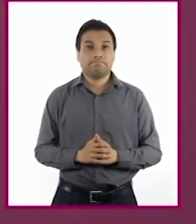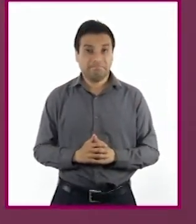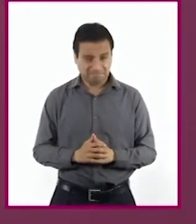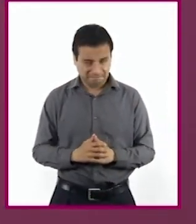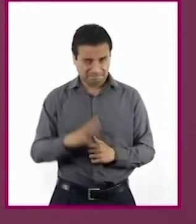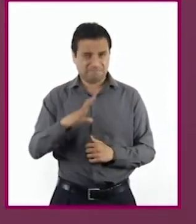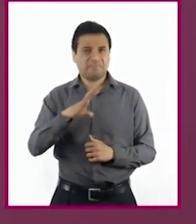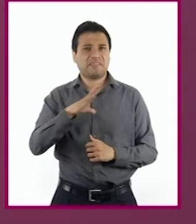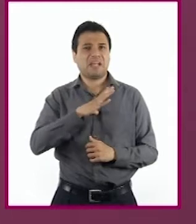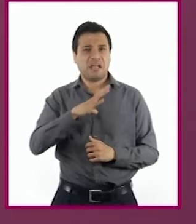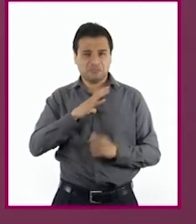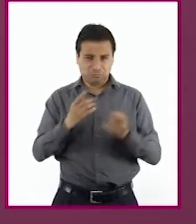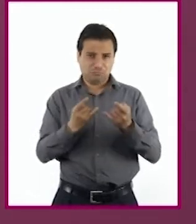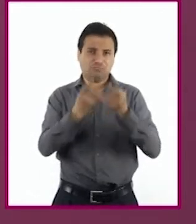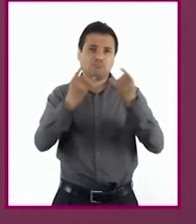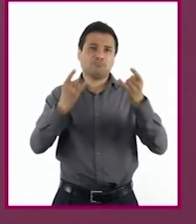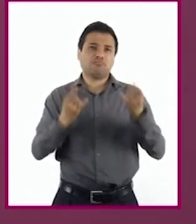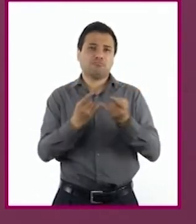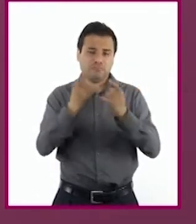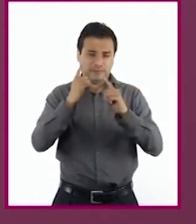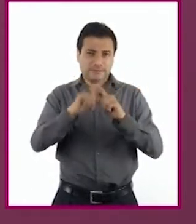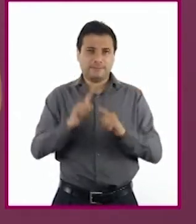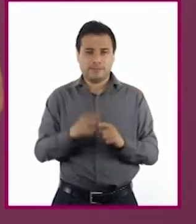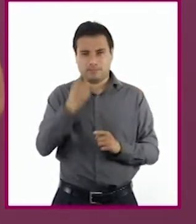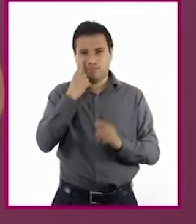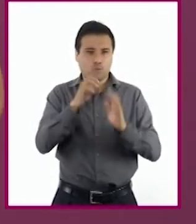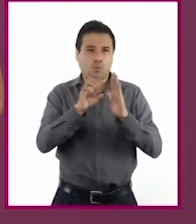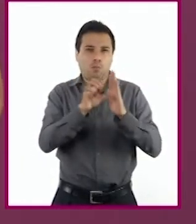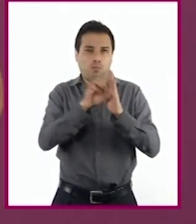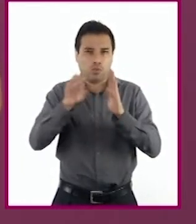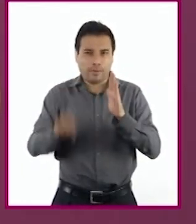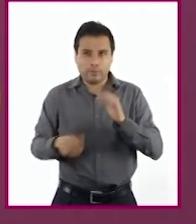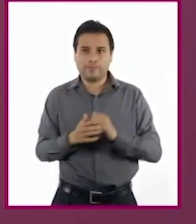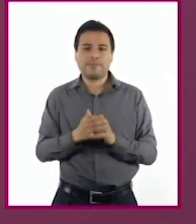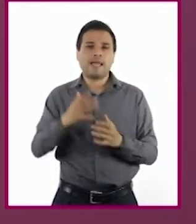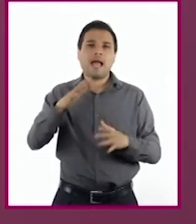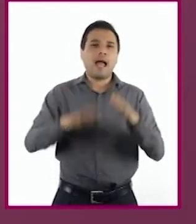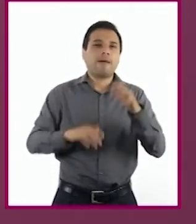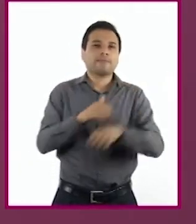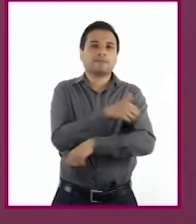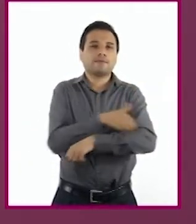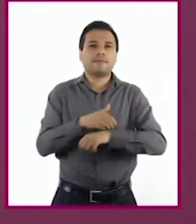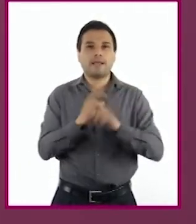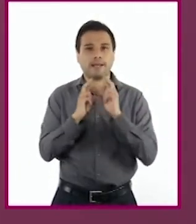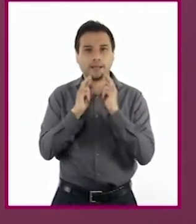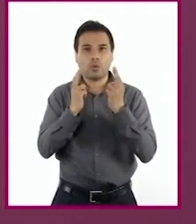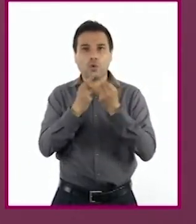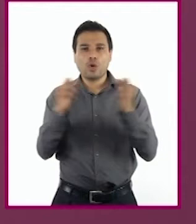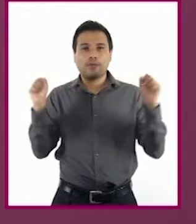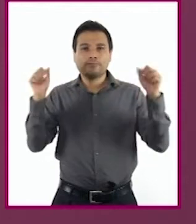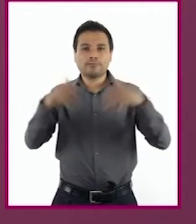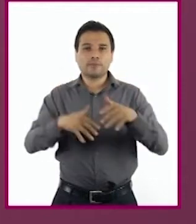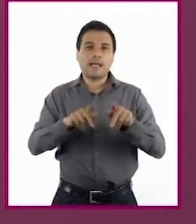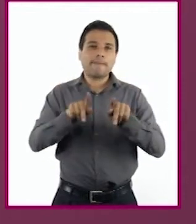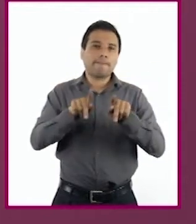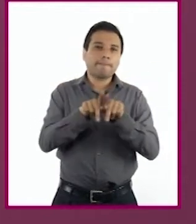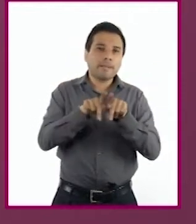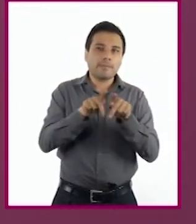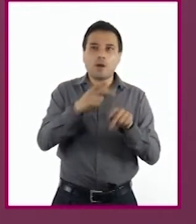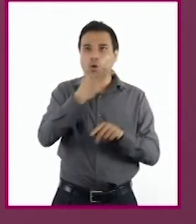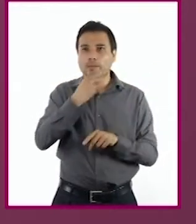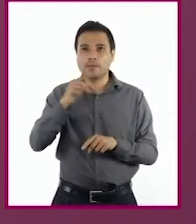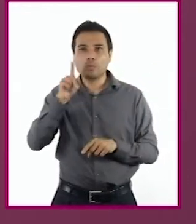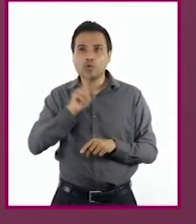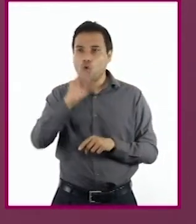experiencias, como bien dices. Por ejemplo, cuando se da una reunión familiar y algunas de las primas o primos